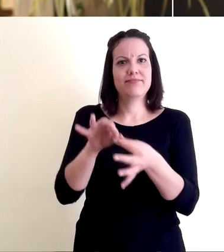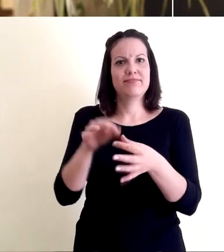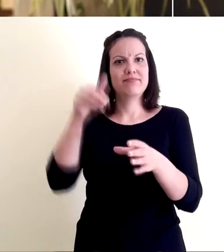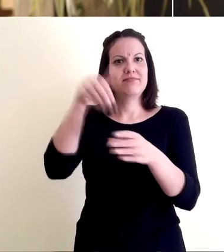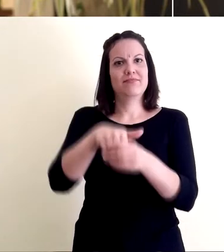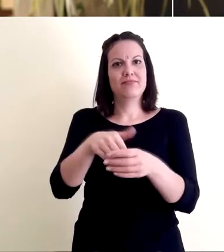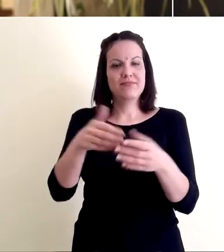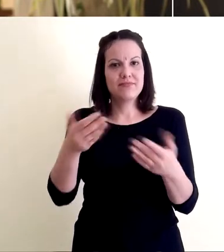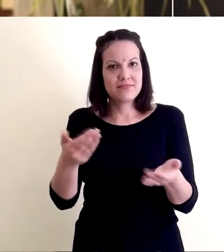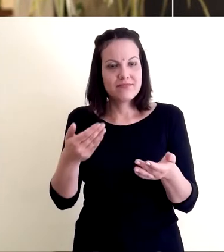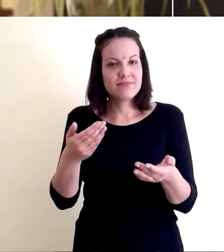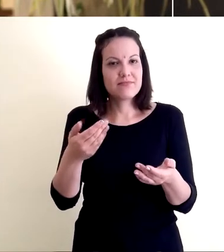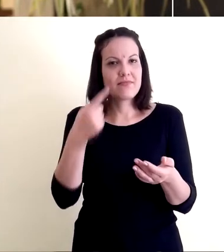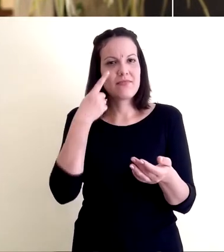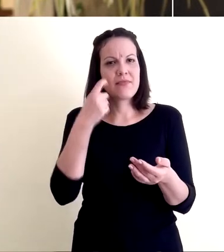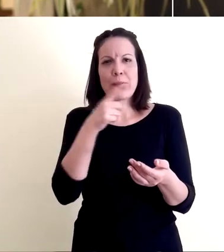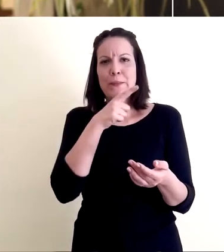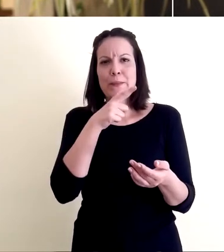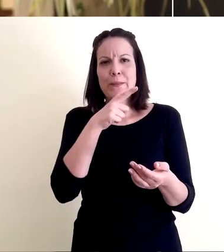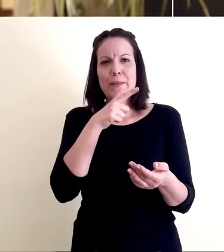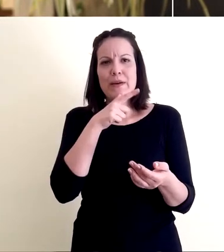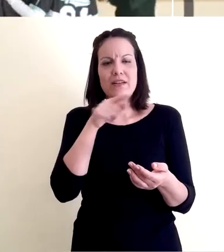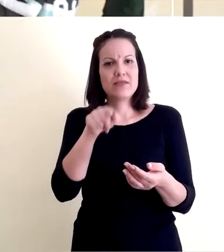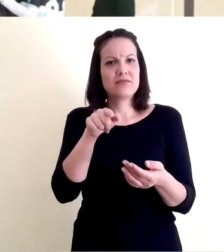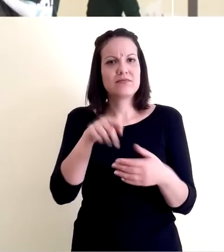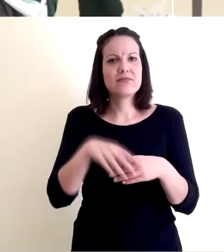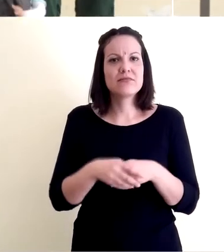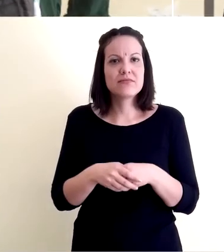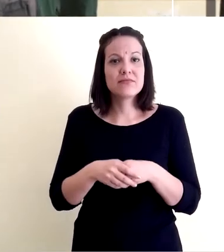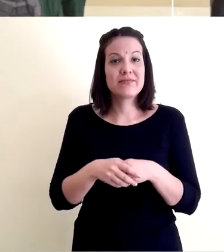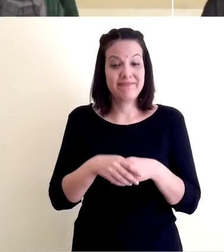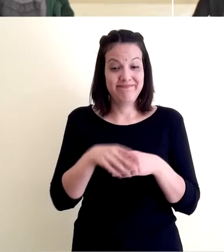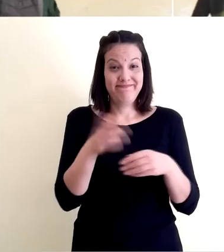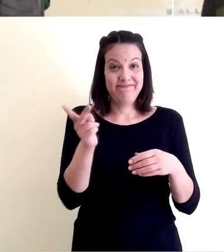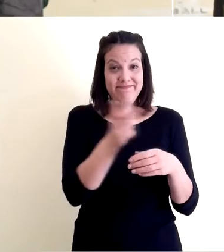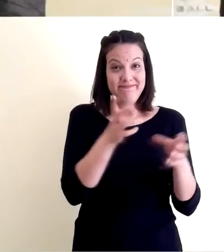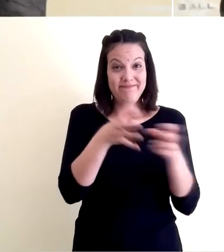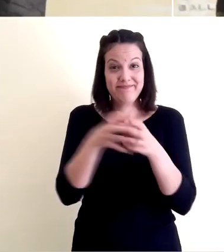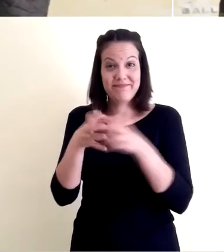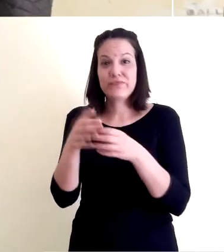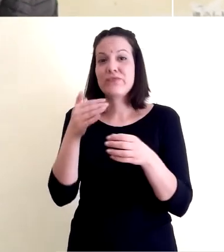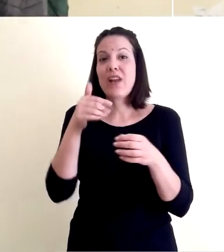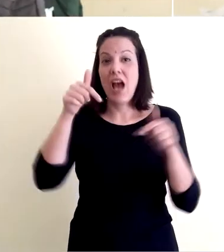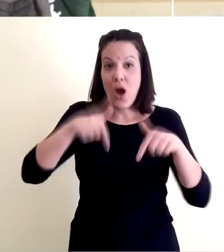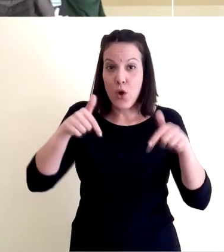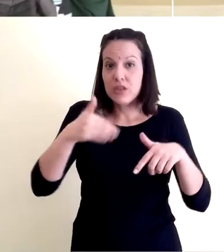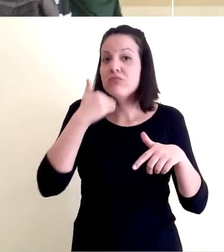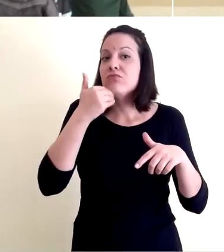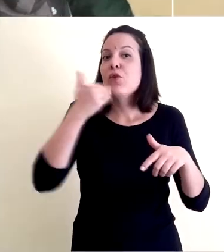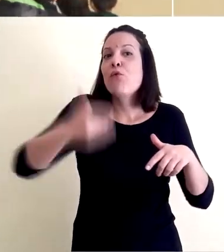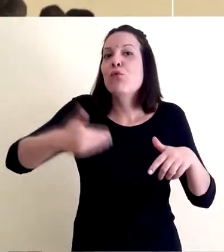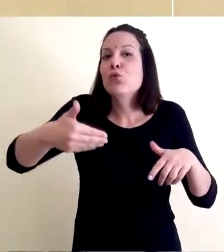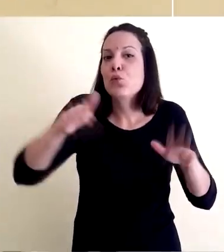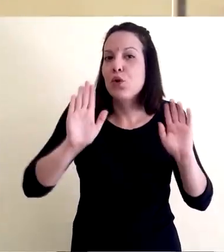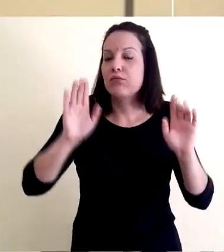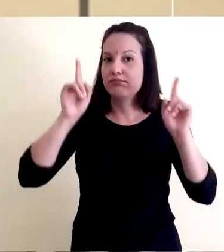y claramente a mí me parece que son los que en este momento, no sé más adelante, no sabemos todavía qué